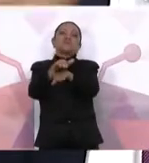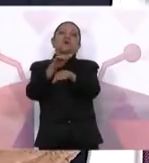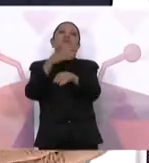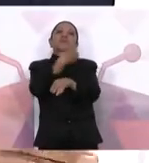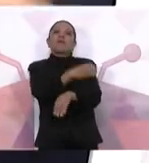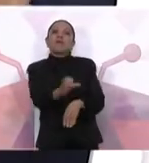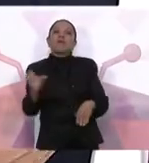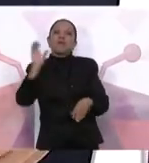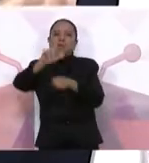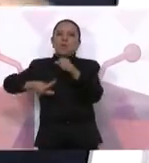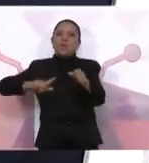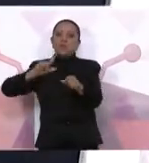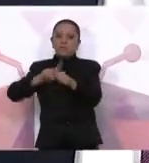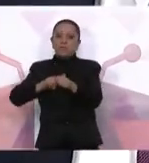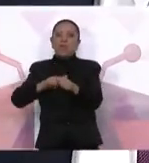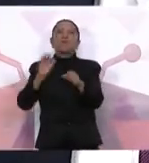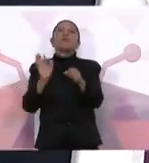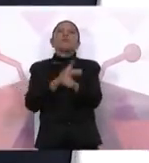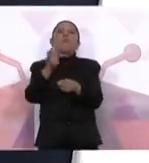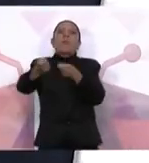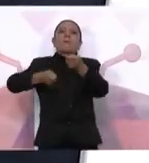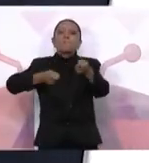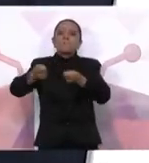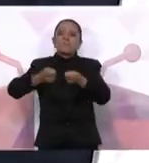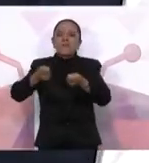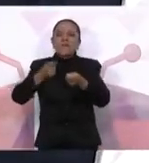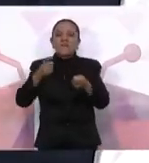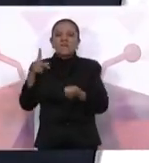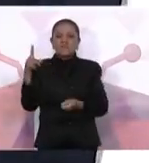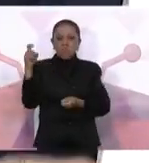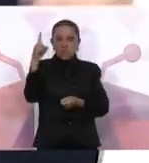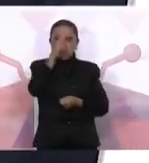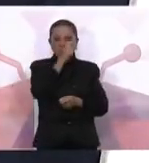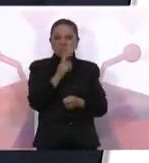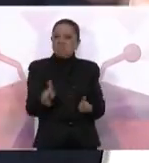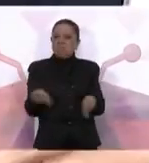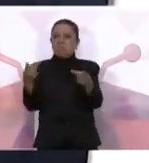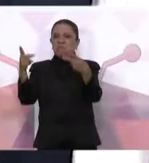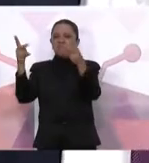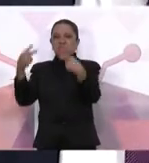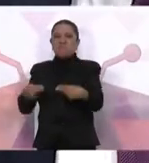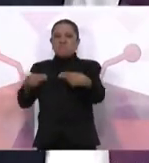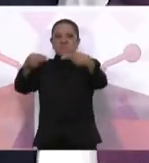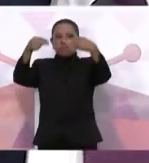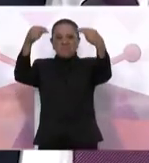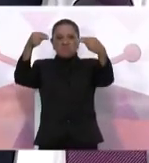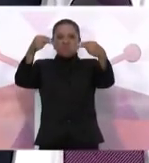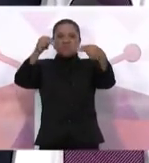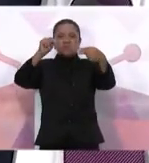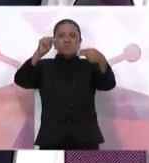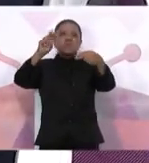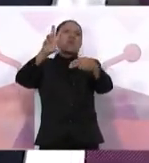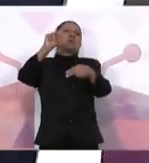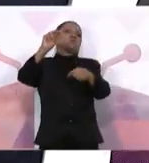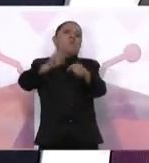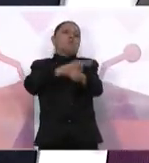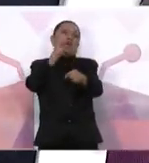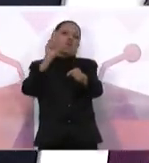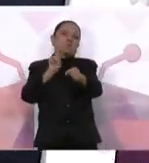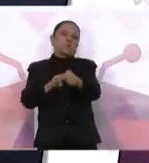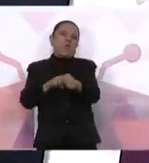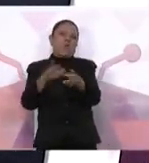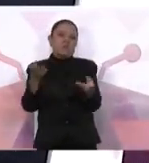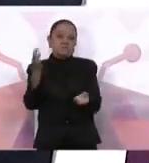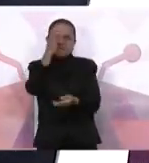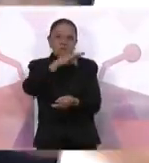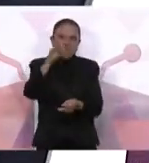mecanismos muy comerciales y contra natura que se han venido imponiendo de parte